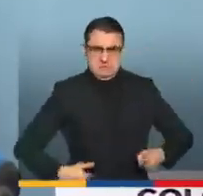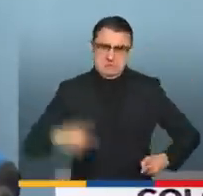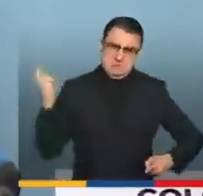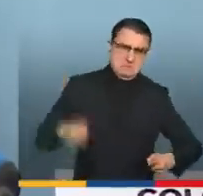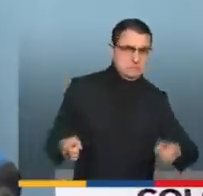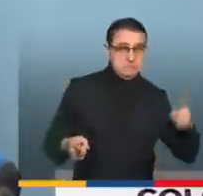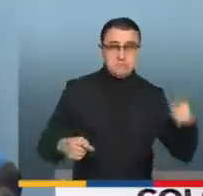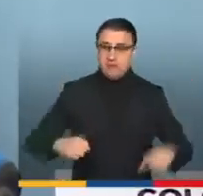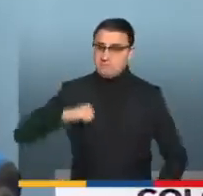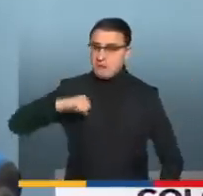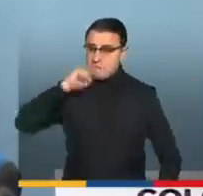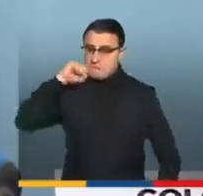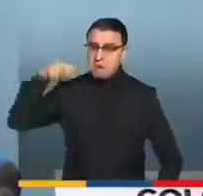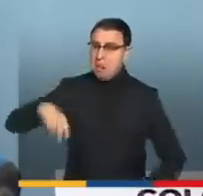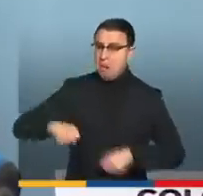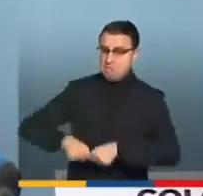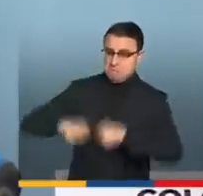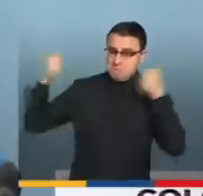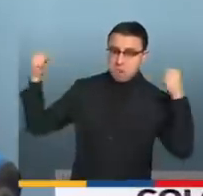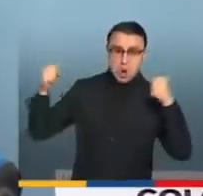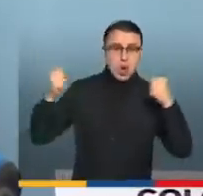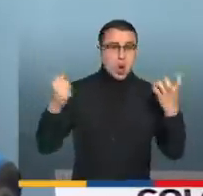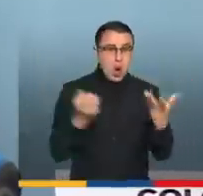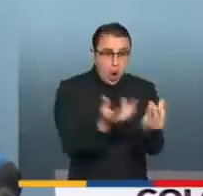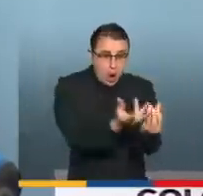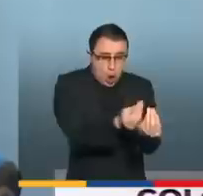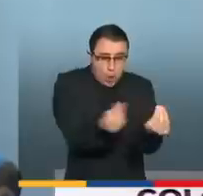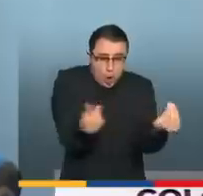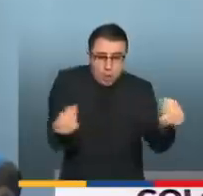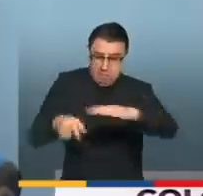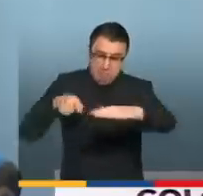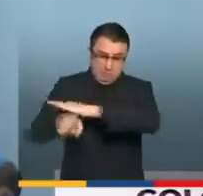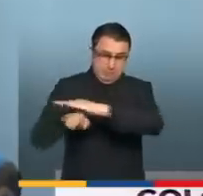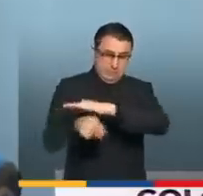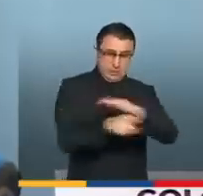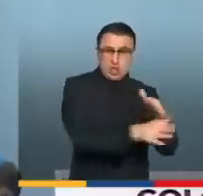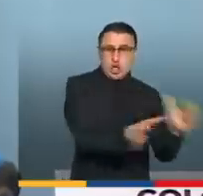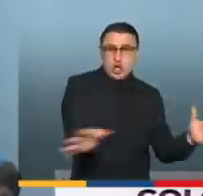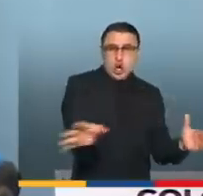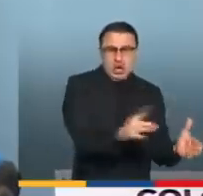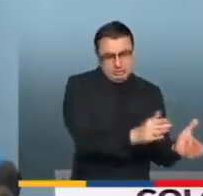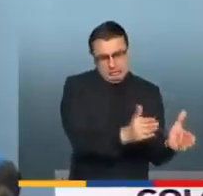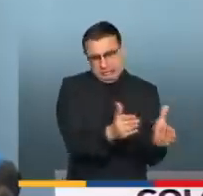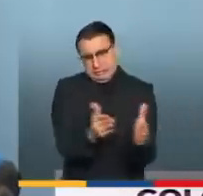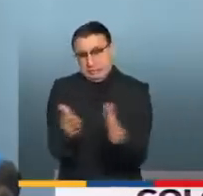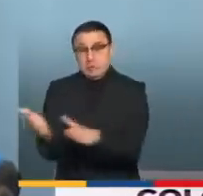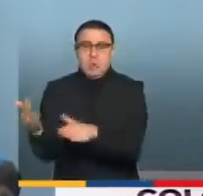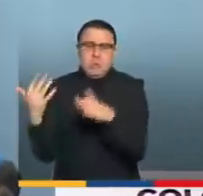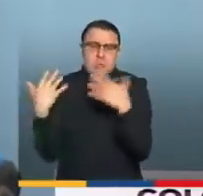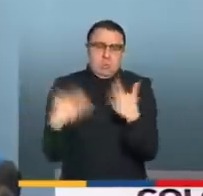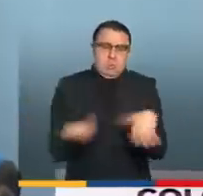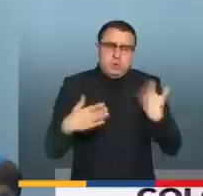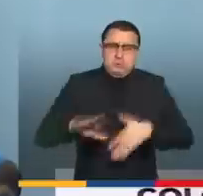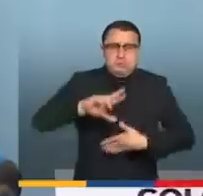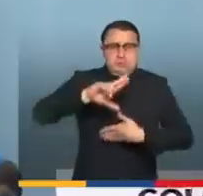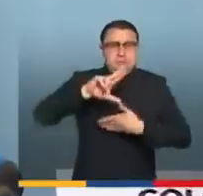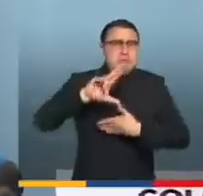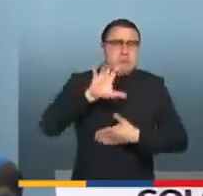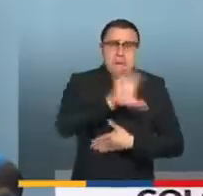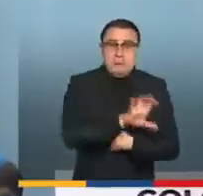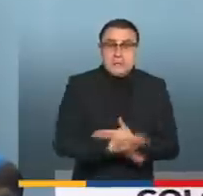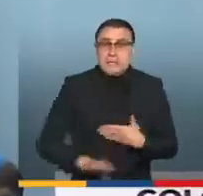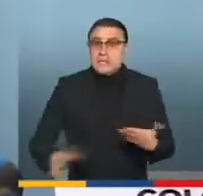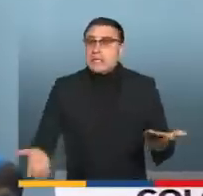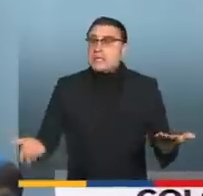destrucción de derechos humanos, genocidios indudables, es una región que se marca en una